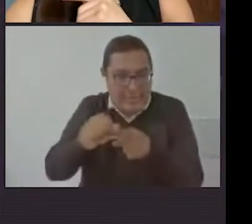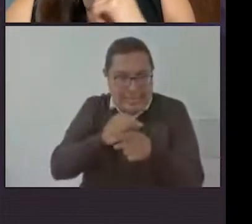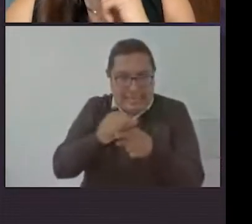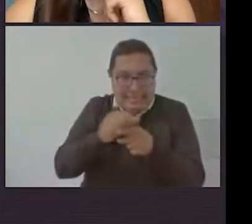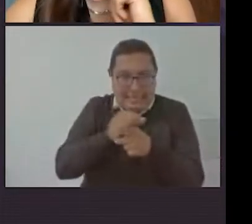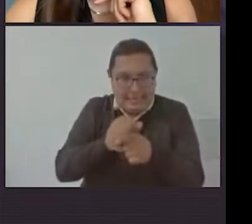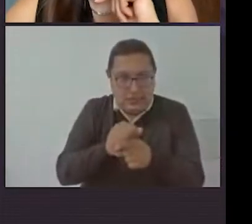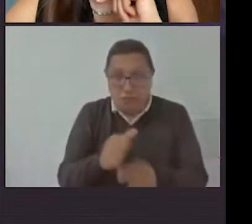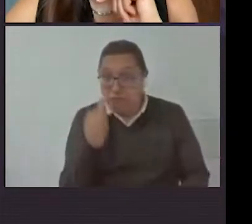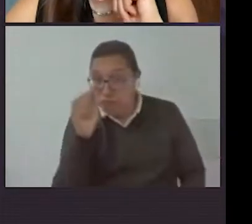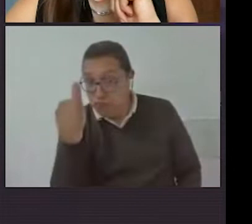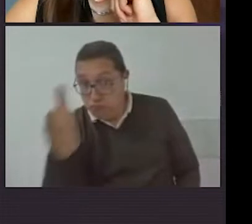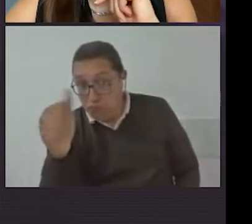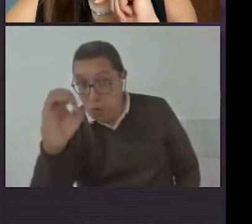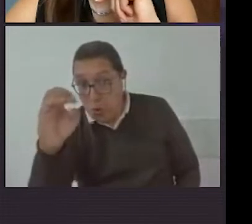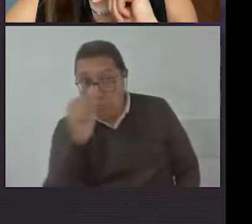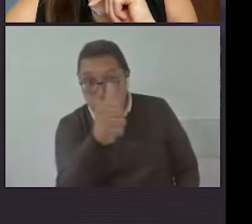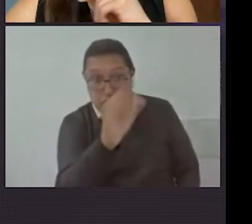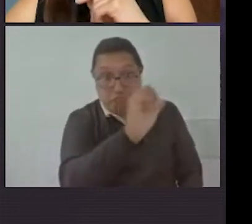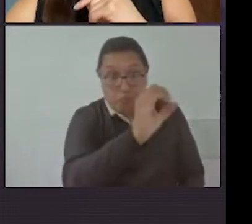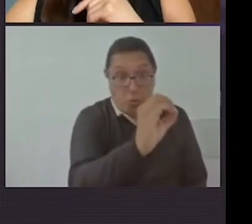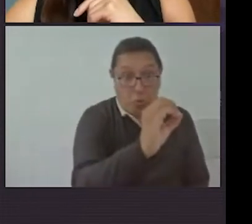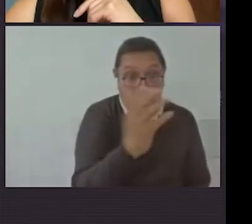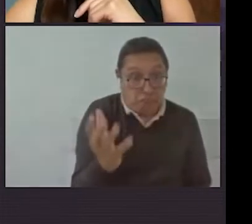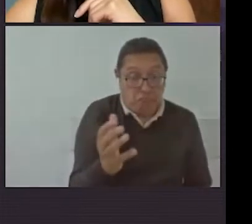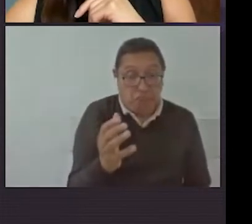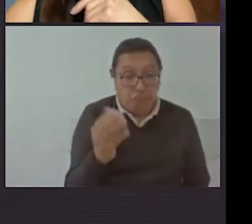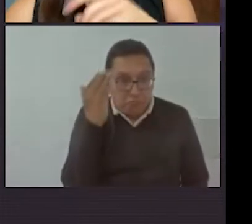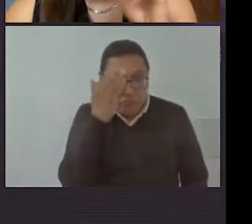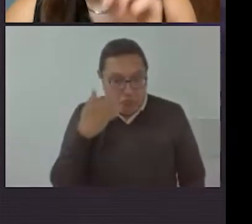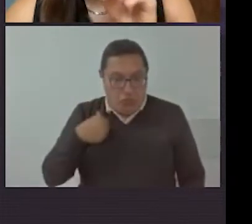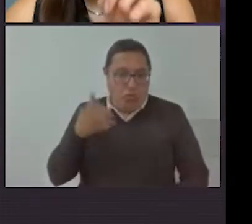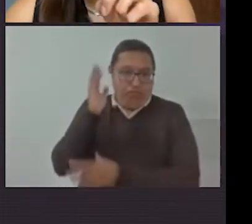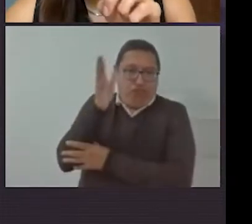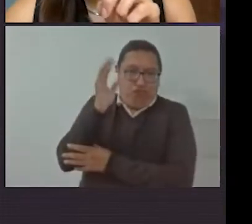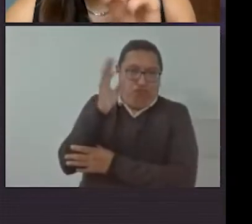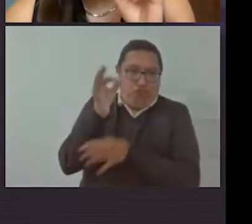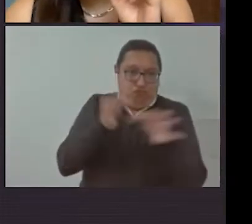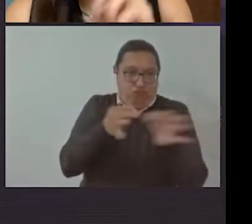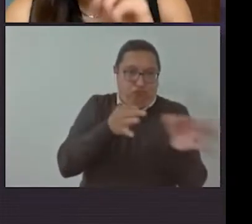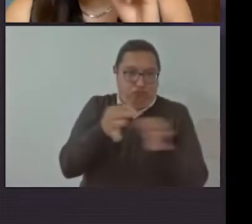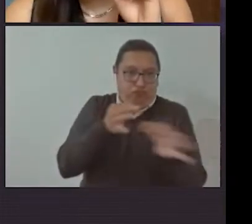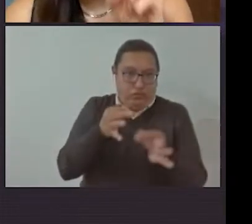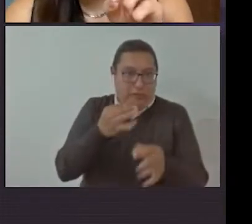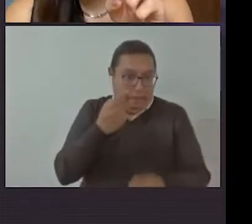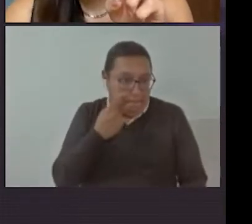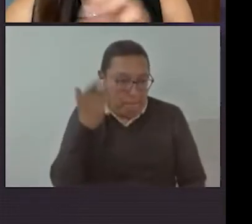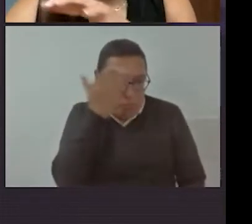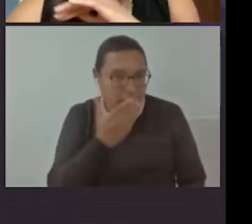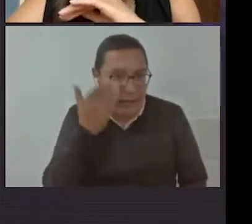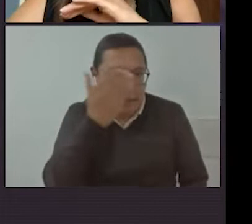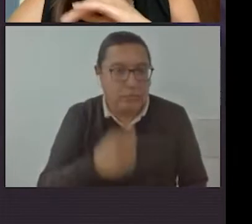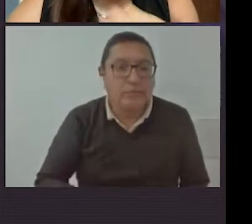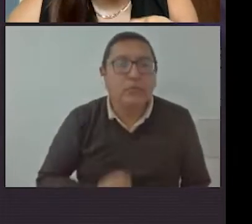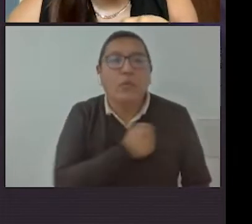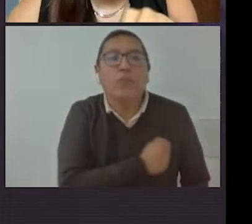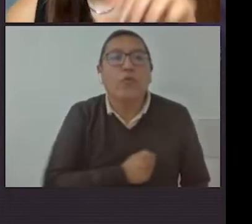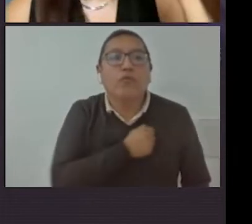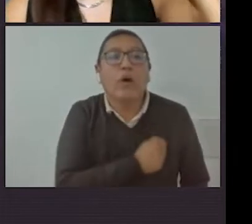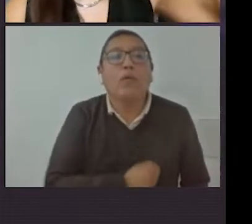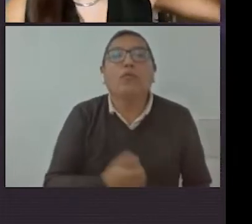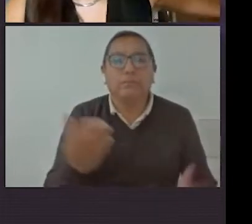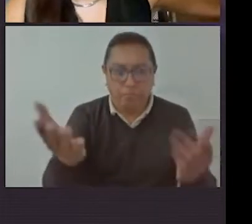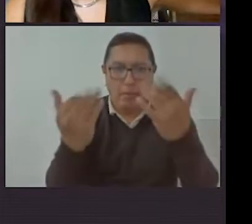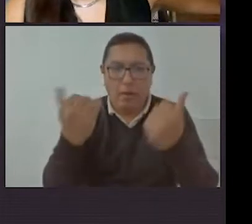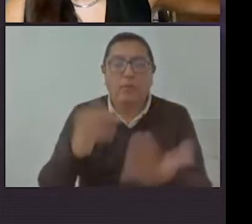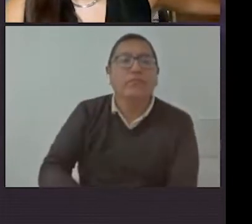misma vivas lo que acabamos de platicar aquí. Te voy a pedir que te pongas de pie donde quiera que estés, si